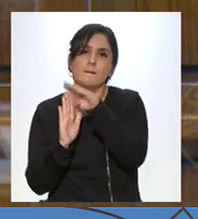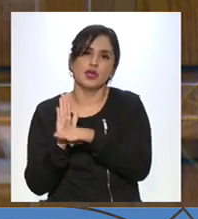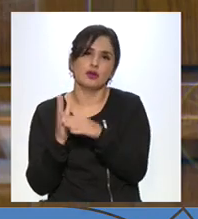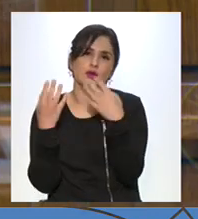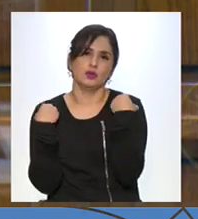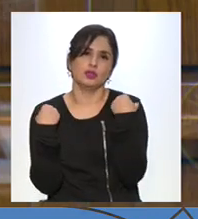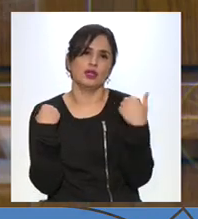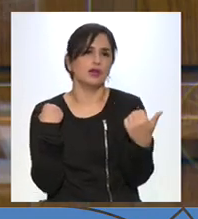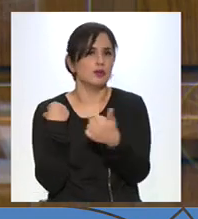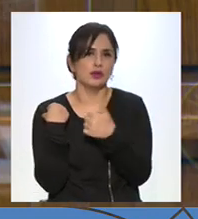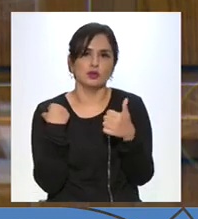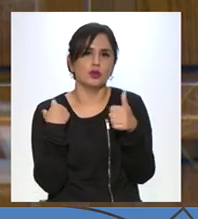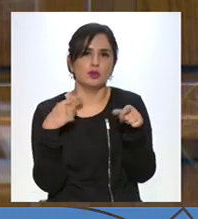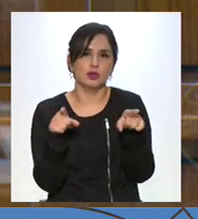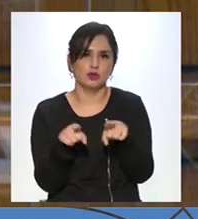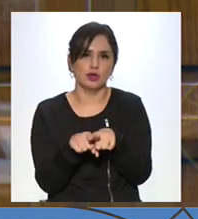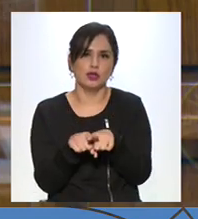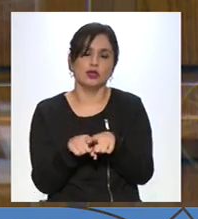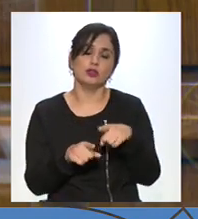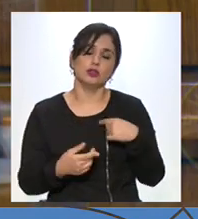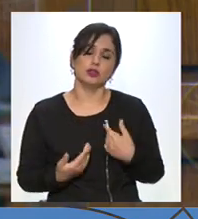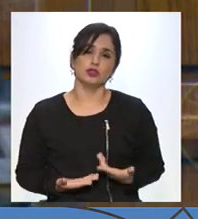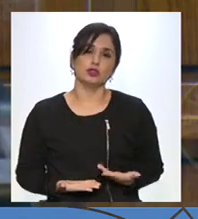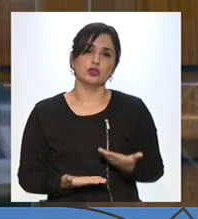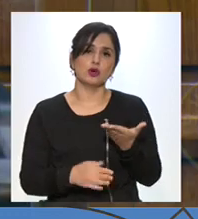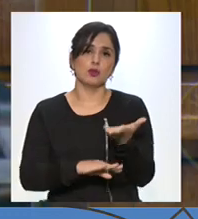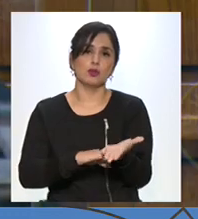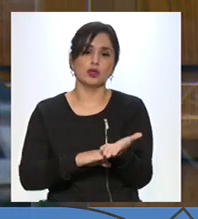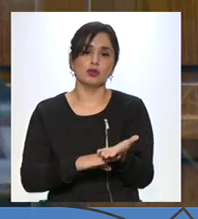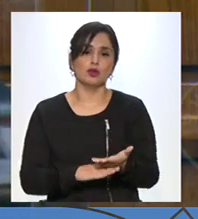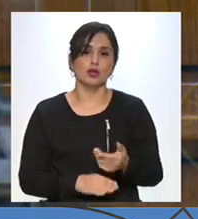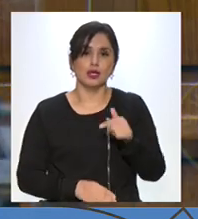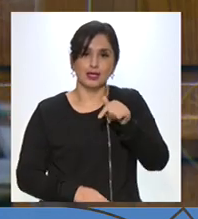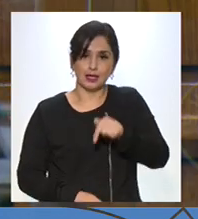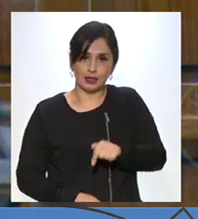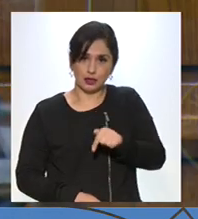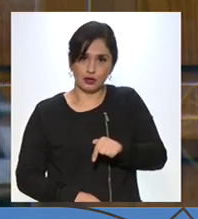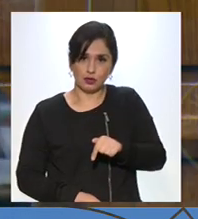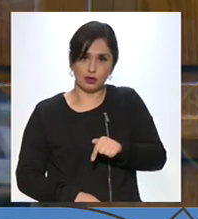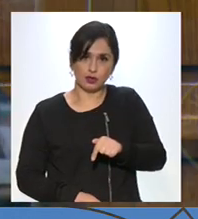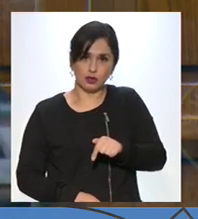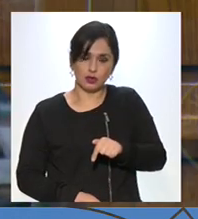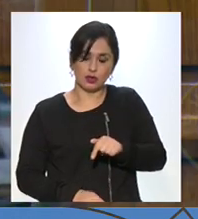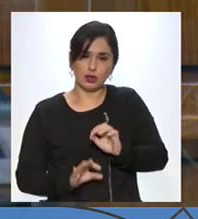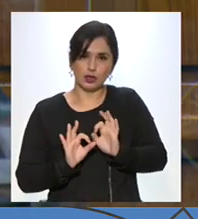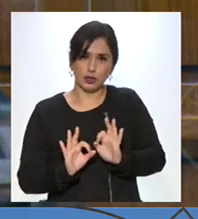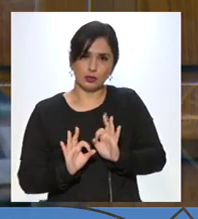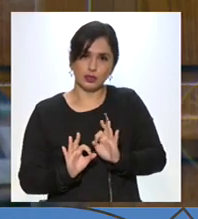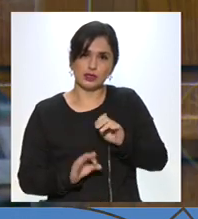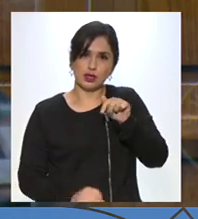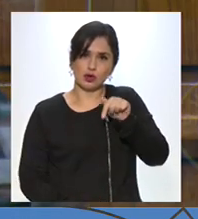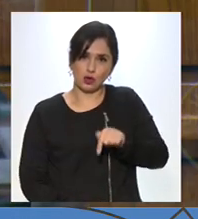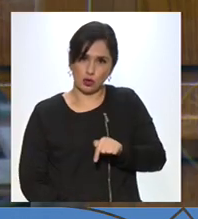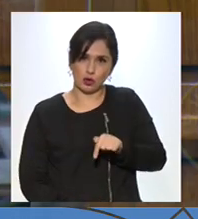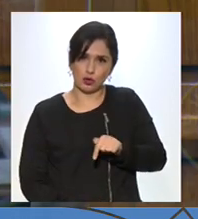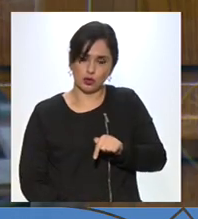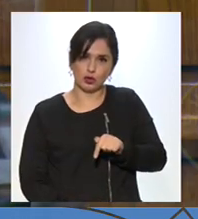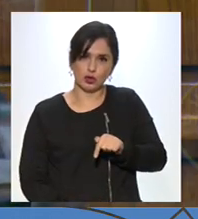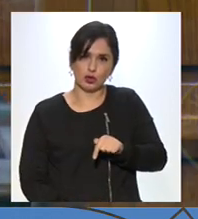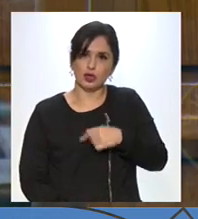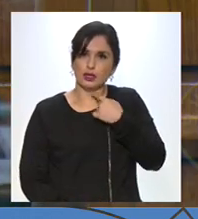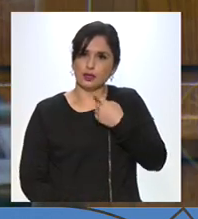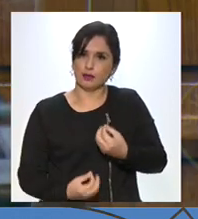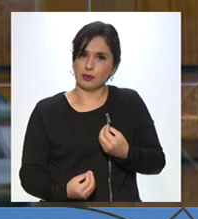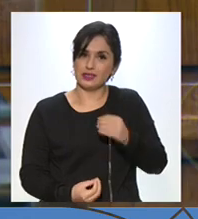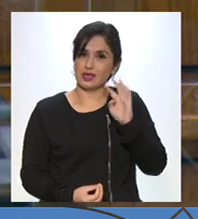cabo. Y por lo tanto, lo que yo pido, a contar del día de hoy, en particular respecto de lo que ocurrirá con el cuarto